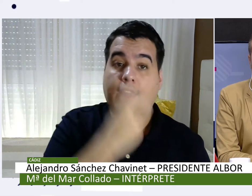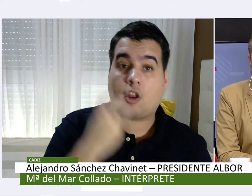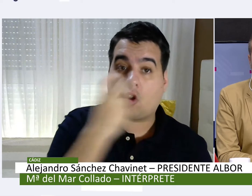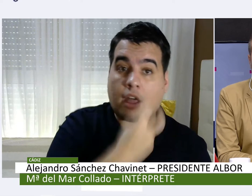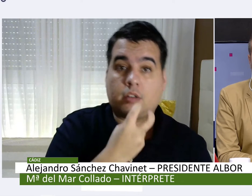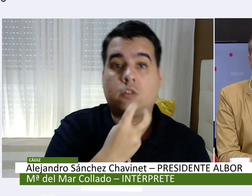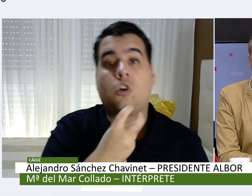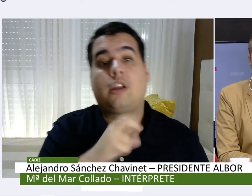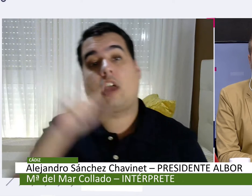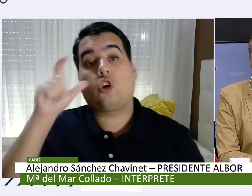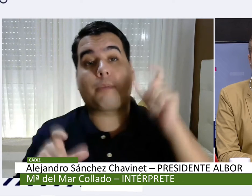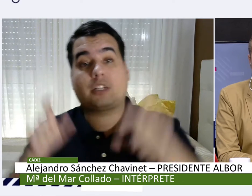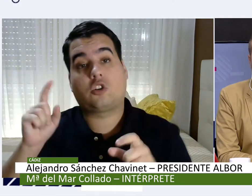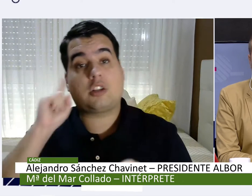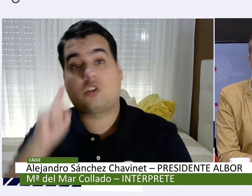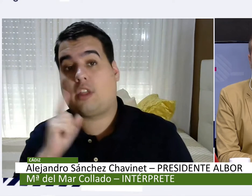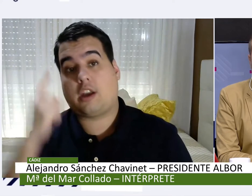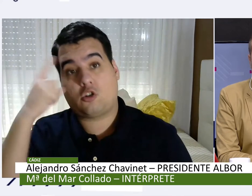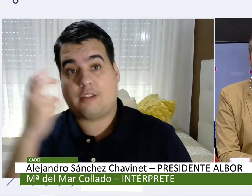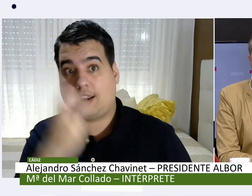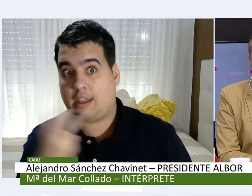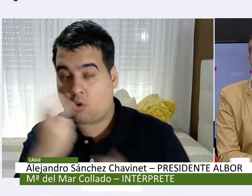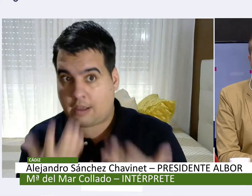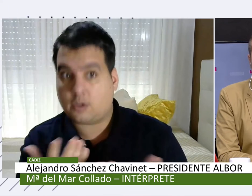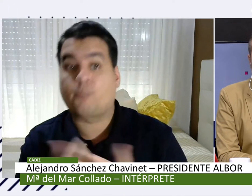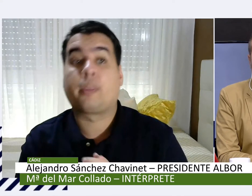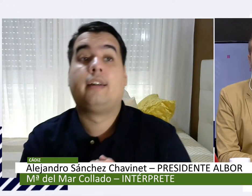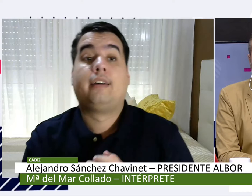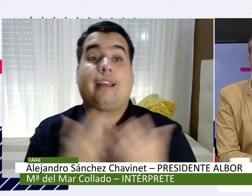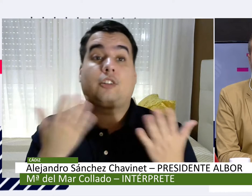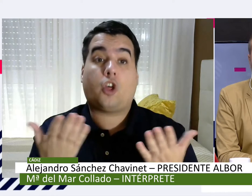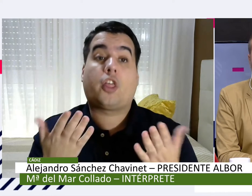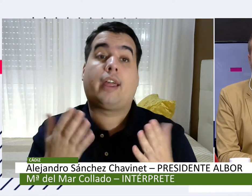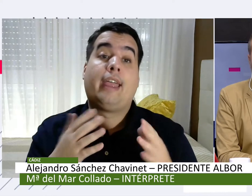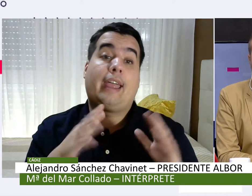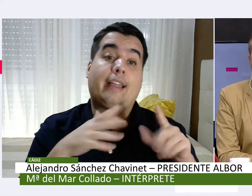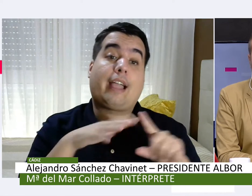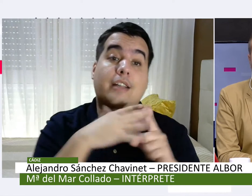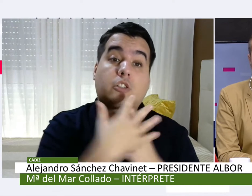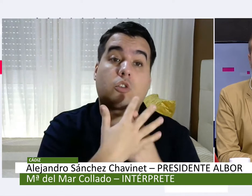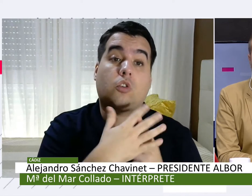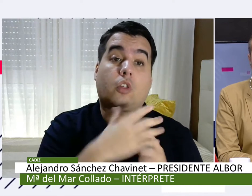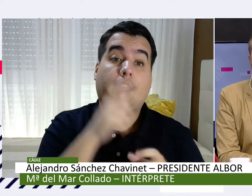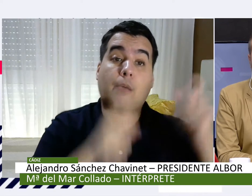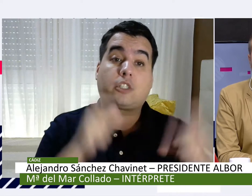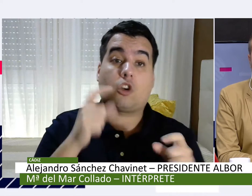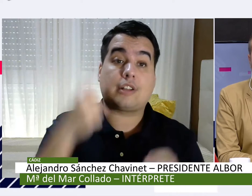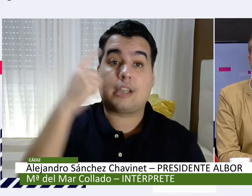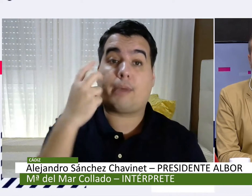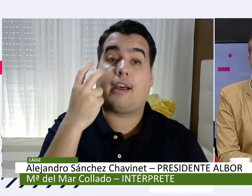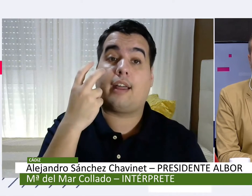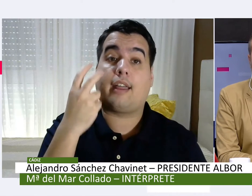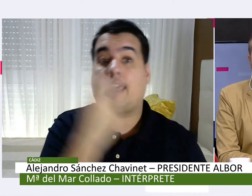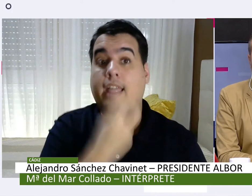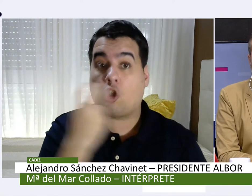se ven en un labio y hay otra persona sorda que no se ven en un labio. Entonces, en caso de que la persona